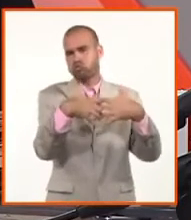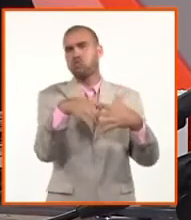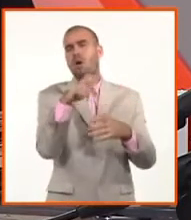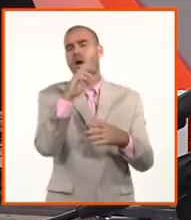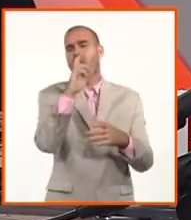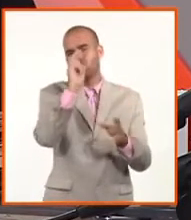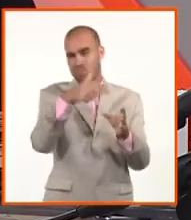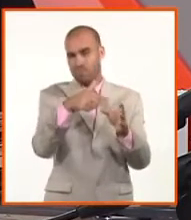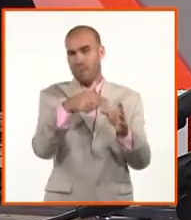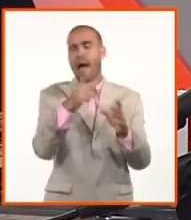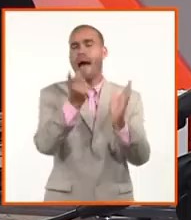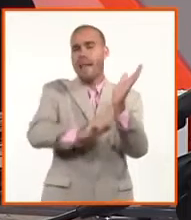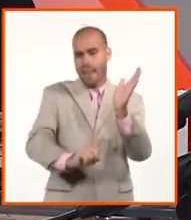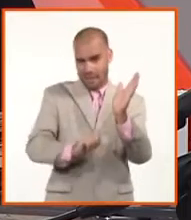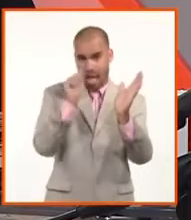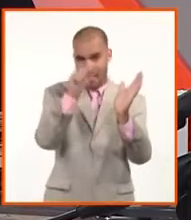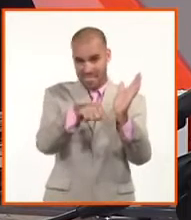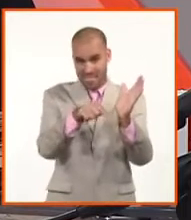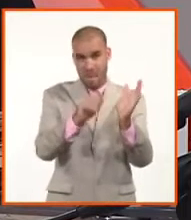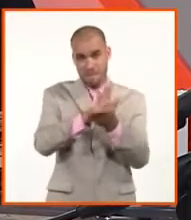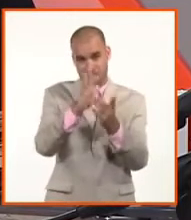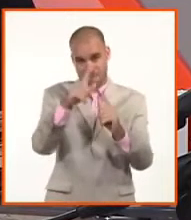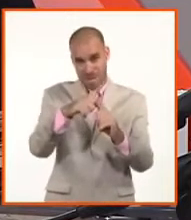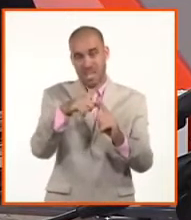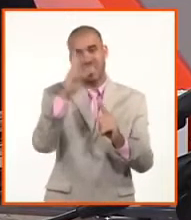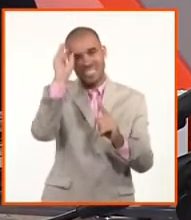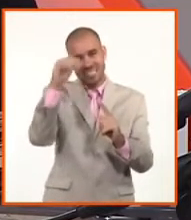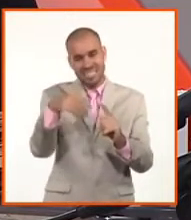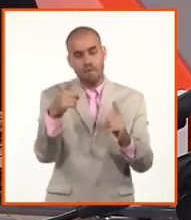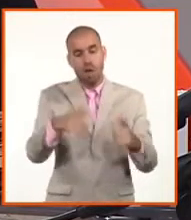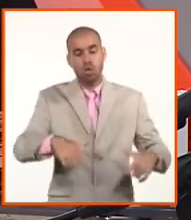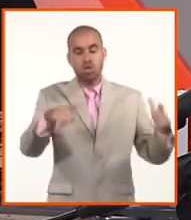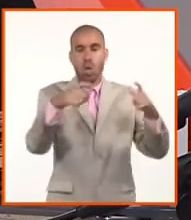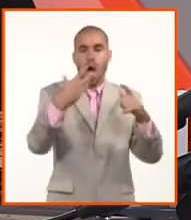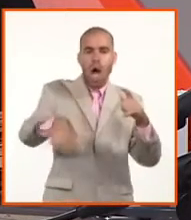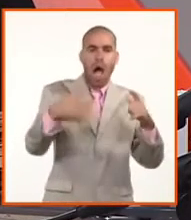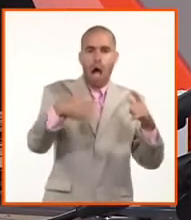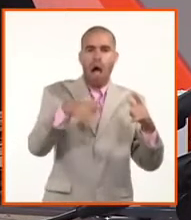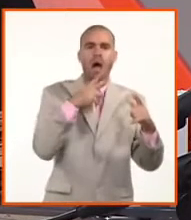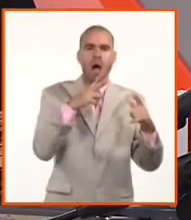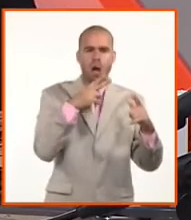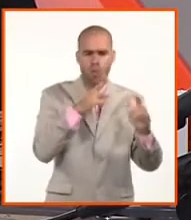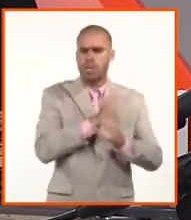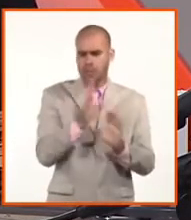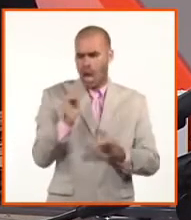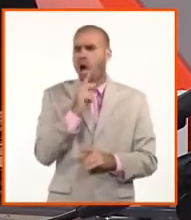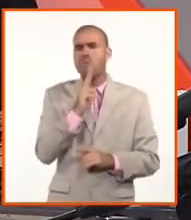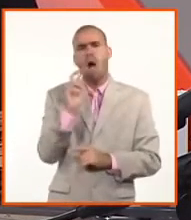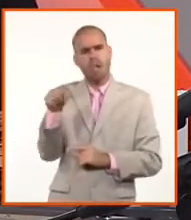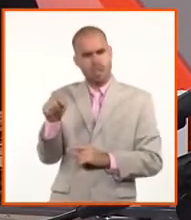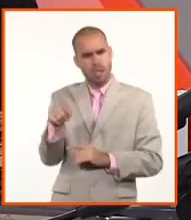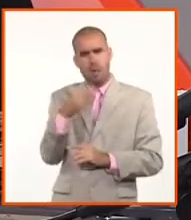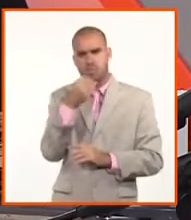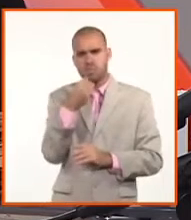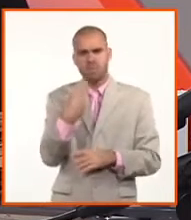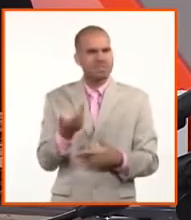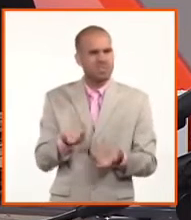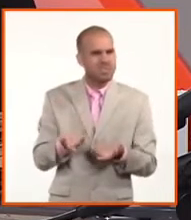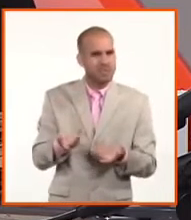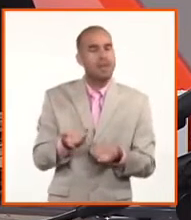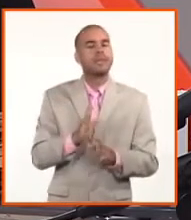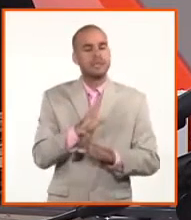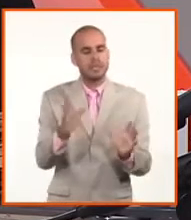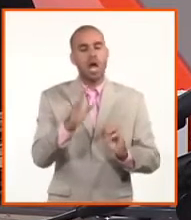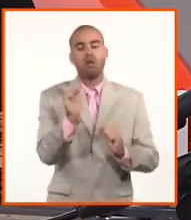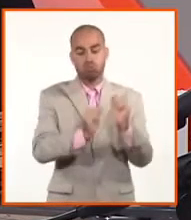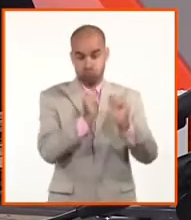Electroenergético Nacional debido a un salidero de la caldera. Hay agua suficiente y se trabaja para que la planta entre en